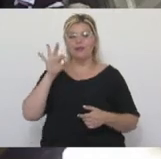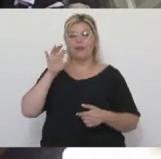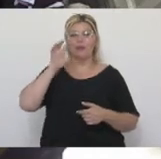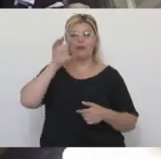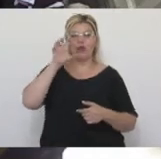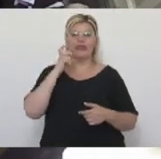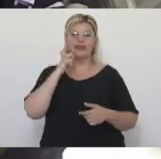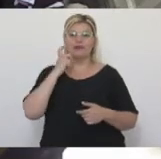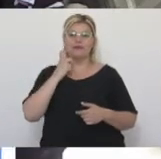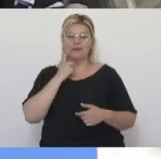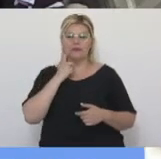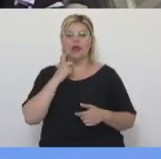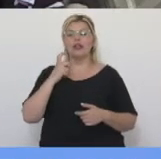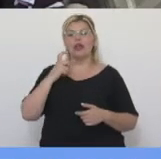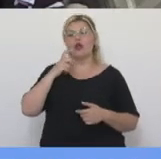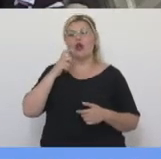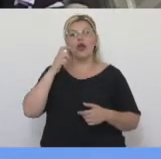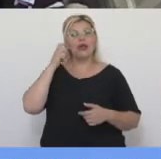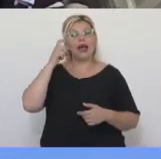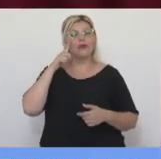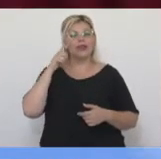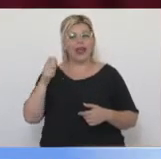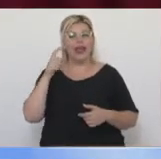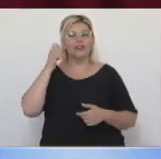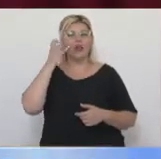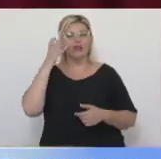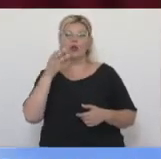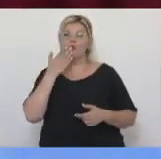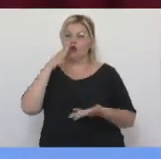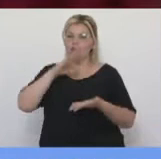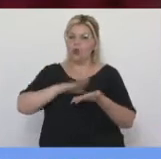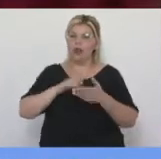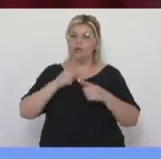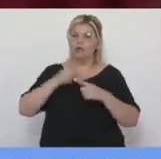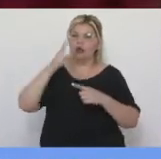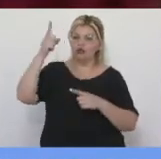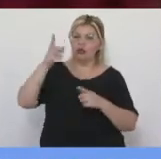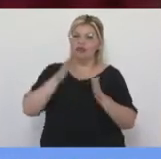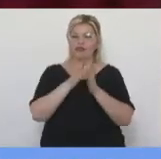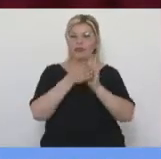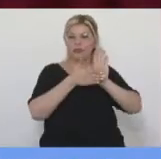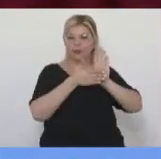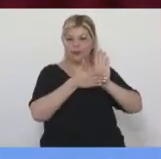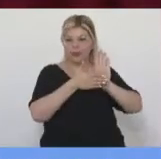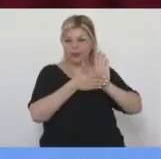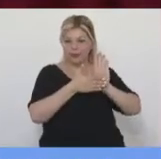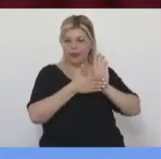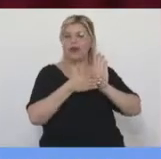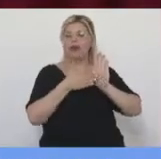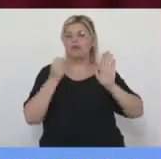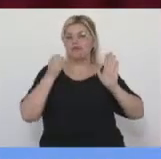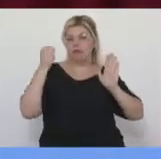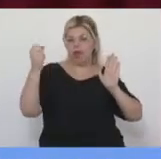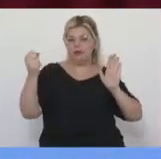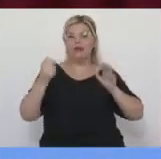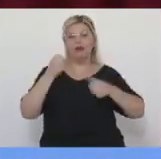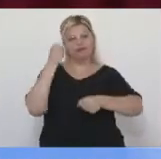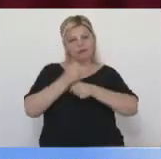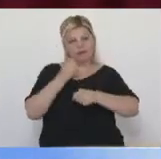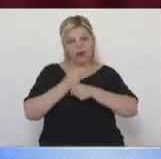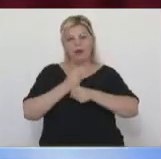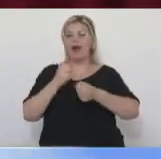juráis a la patria por dios y estos santos evangelios desempeñar debidamente el cargo de senadora que ella os ha